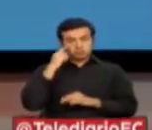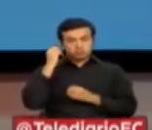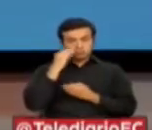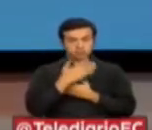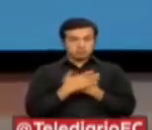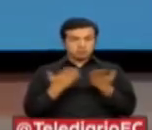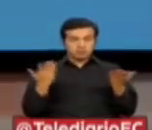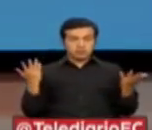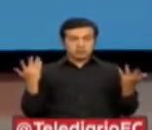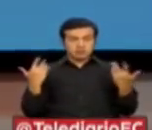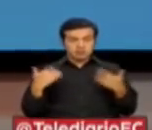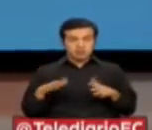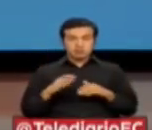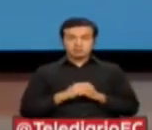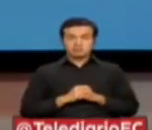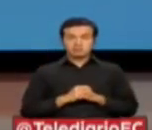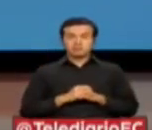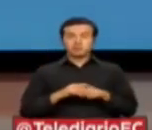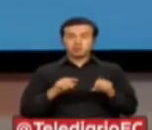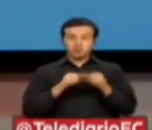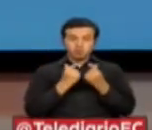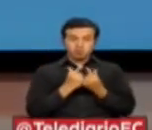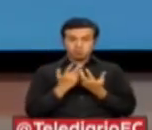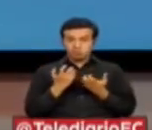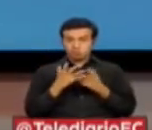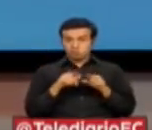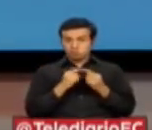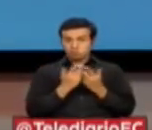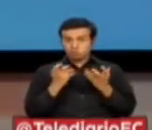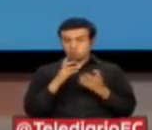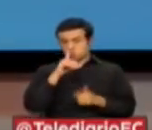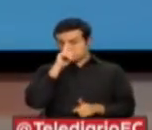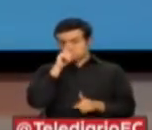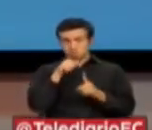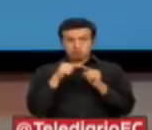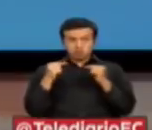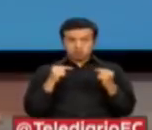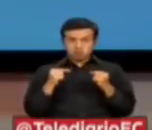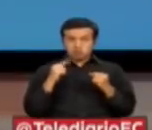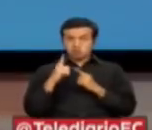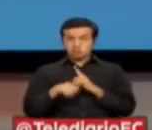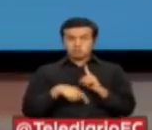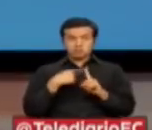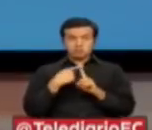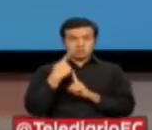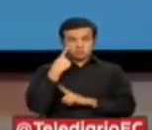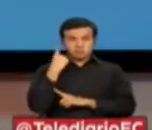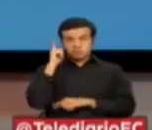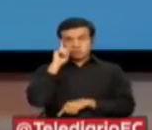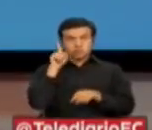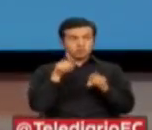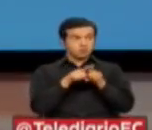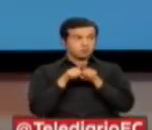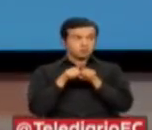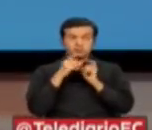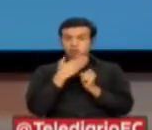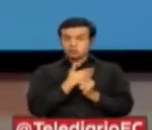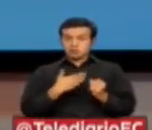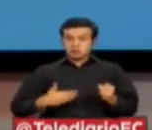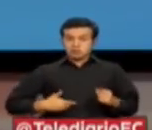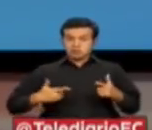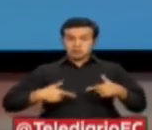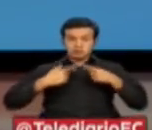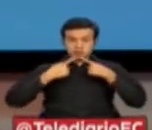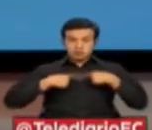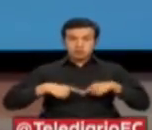Y en esa medida, los sectores que quieran de algún modo inclinarse hacia la oposición o sumarse a este consenso al que ha llamado el presidente Moreno,